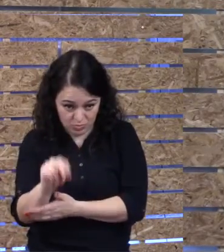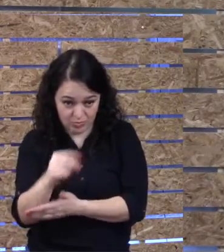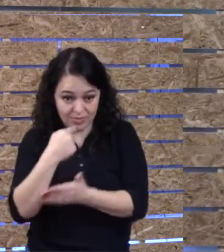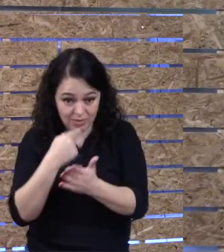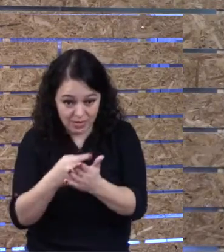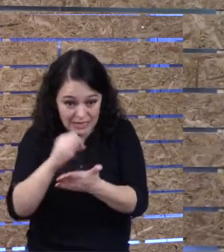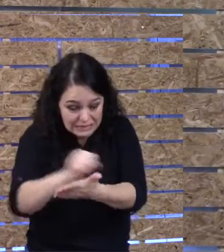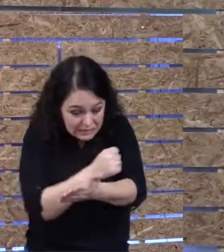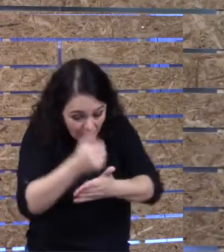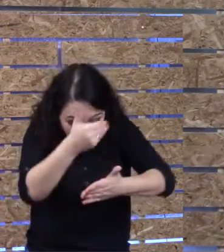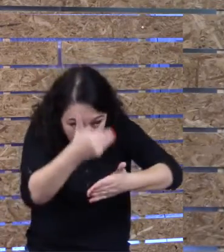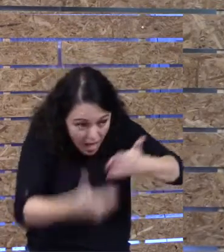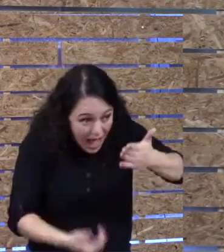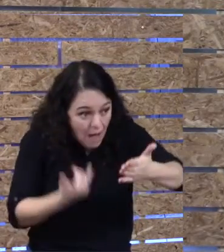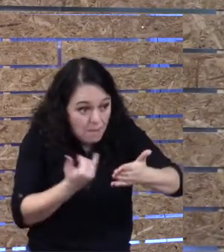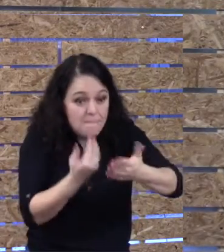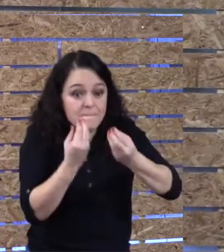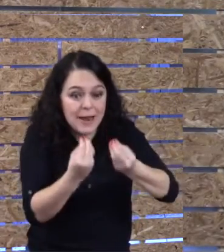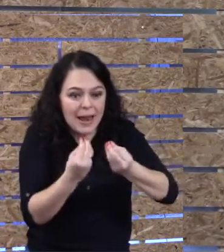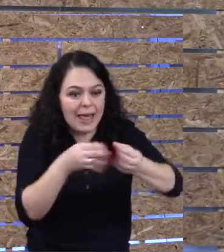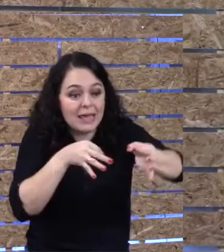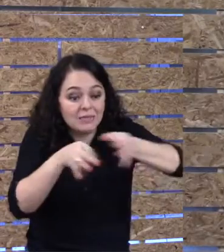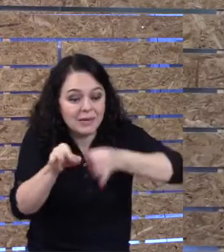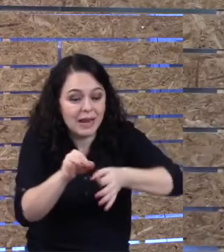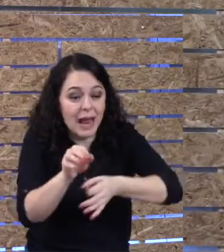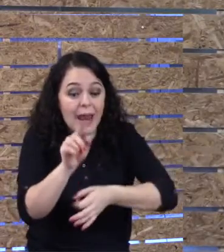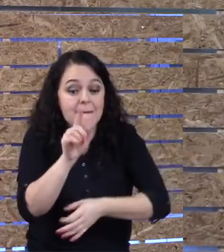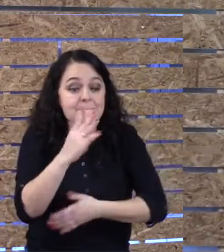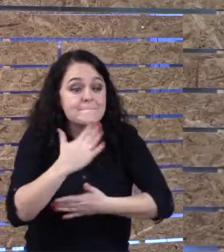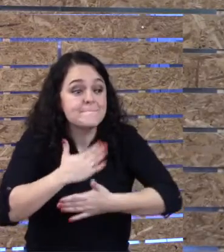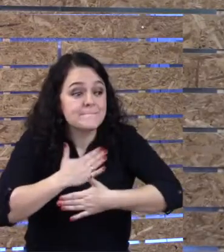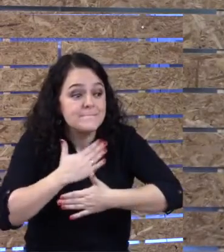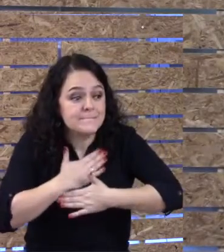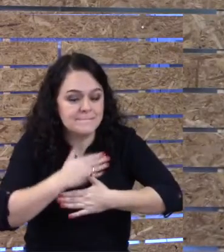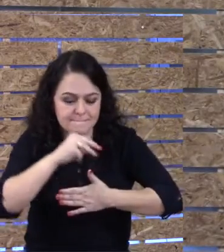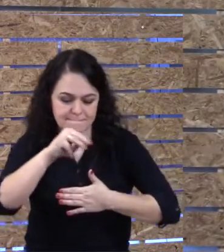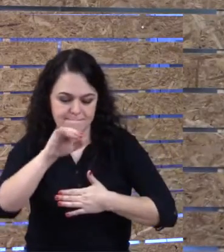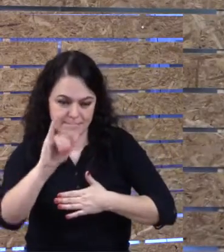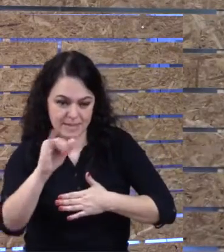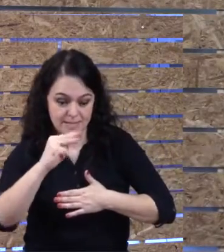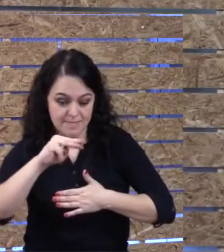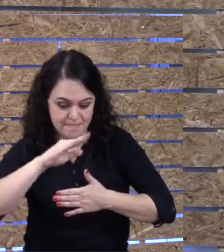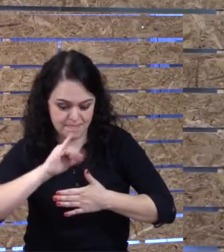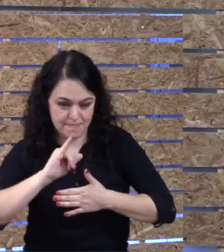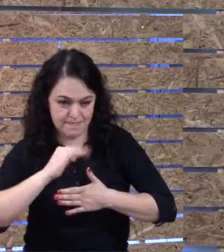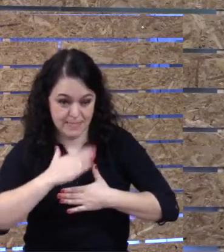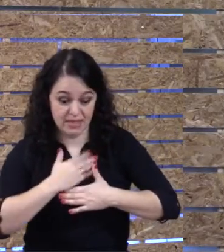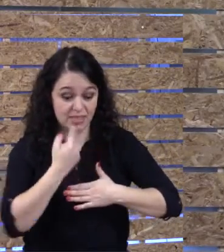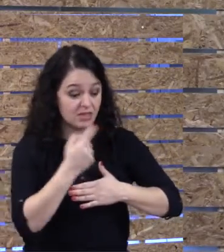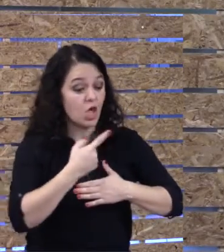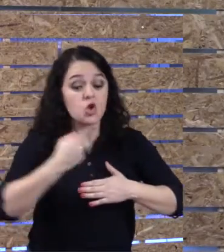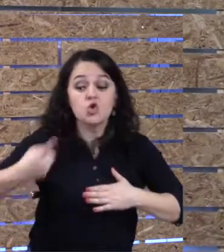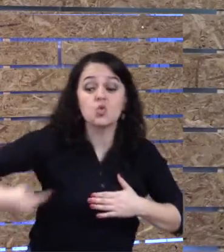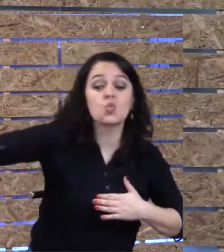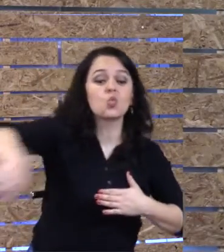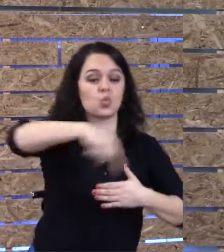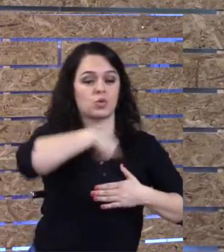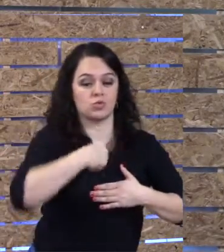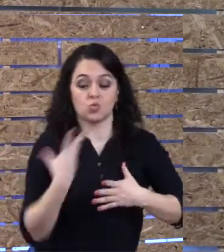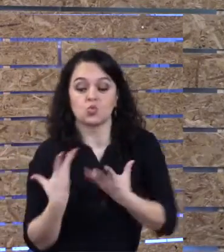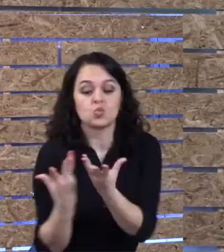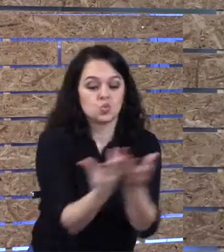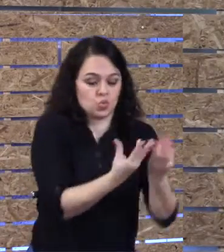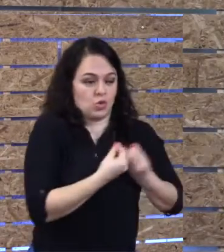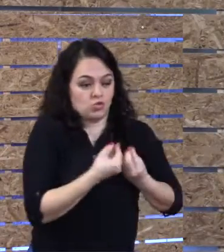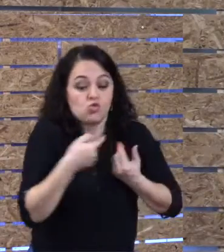Esta persona no dice nuestro pastor, ni el pastor, ni tu pastor, sino mi pastor. Como si